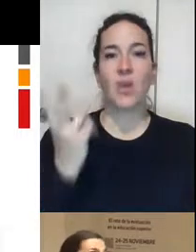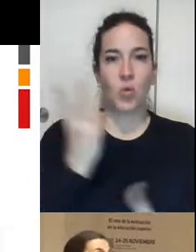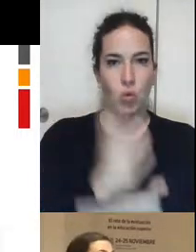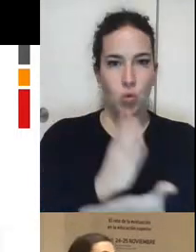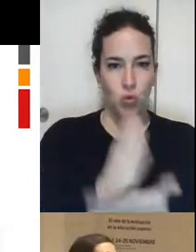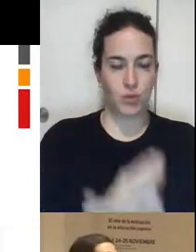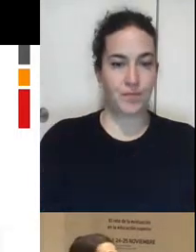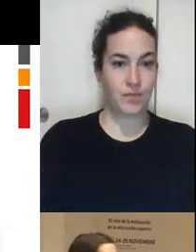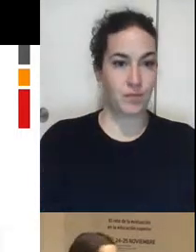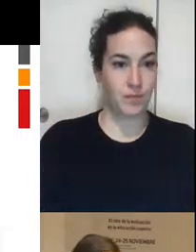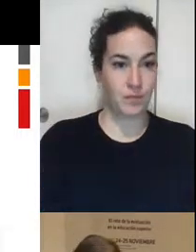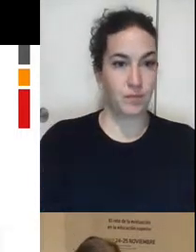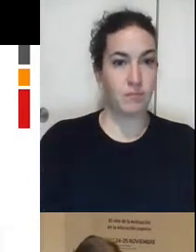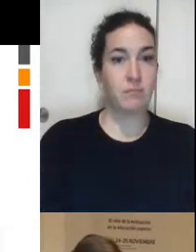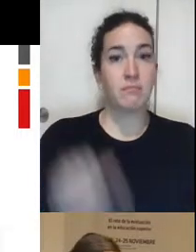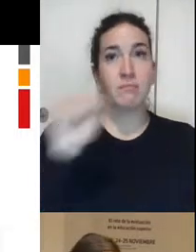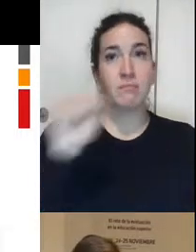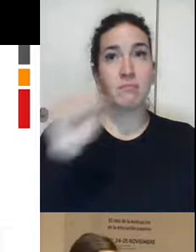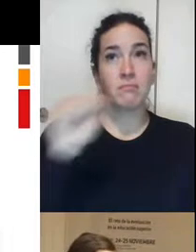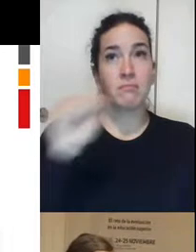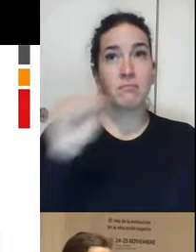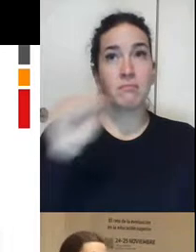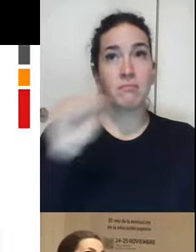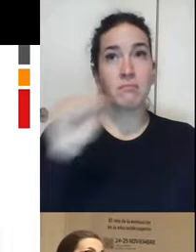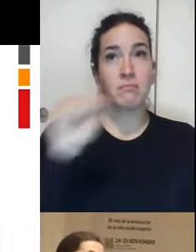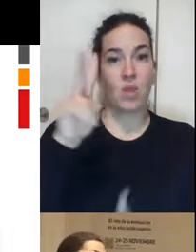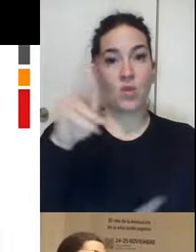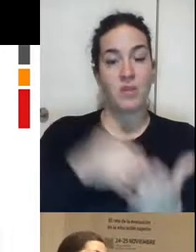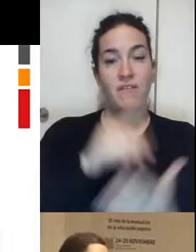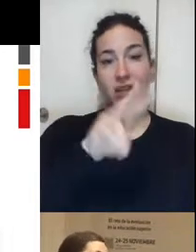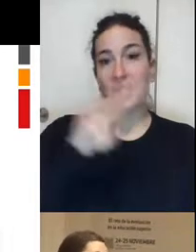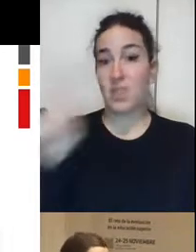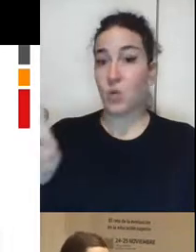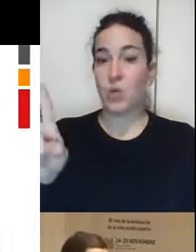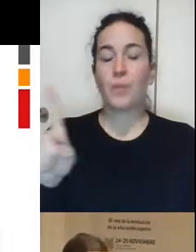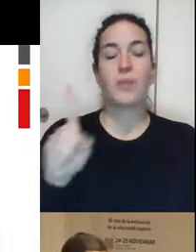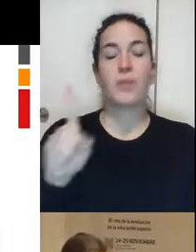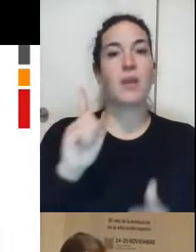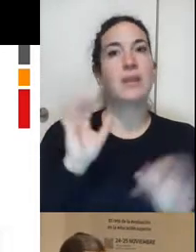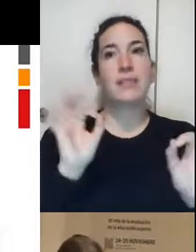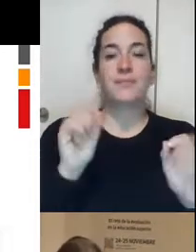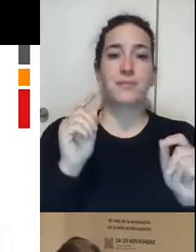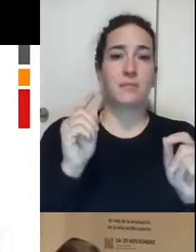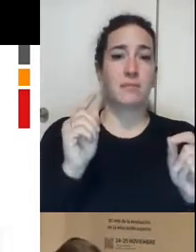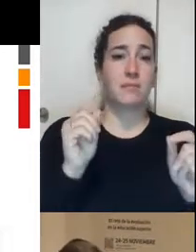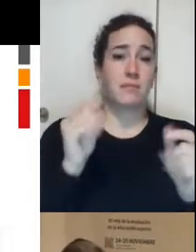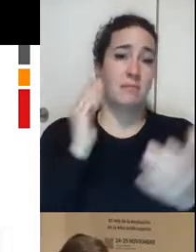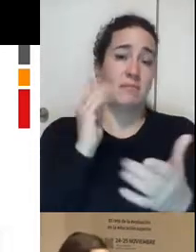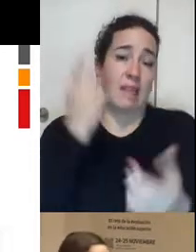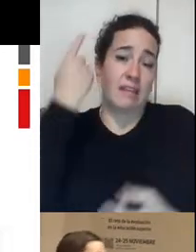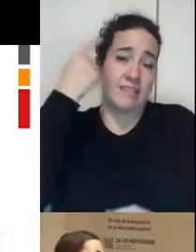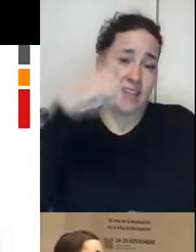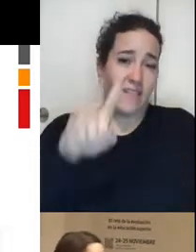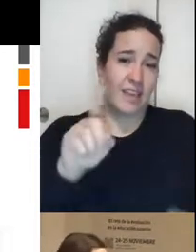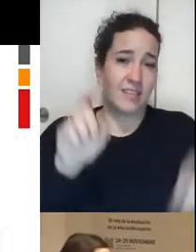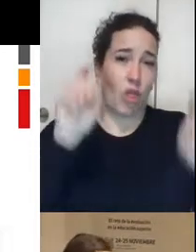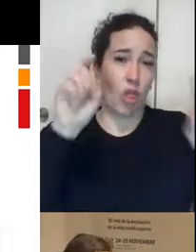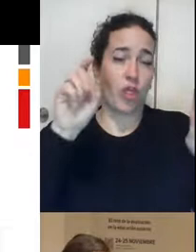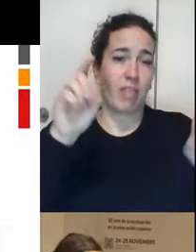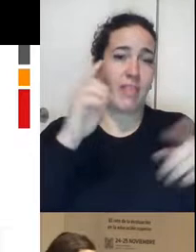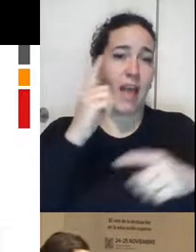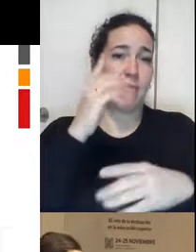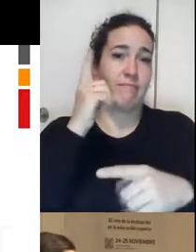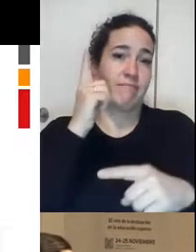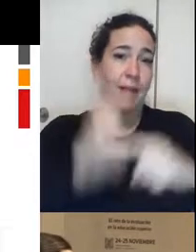El 2020-2021 fue un curso académico encuadrado en la docencia híbrida, como todos ustedes saben, con